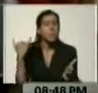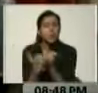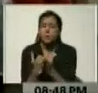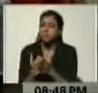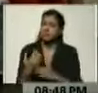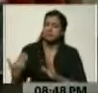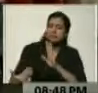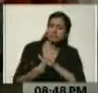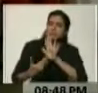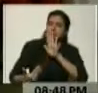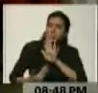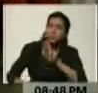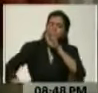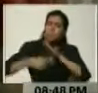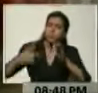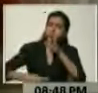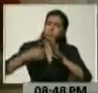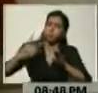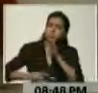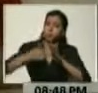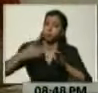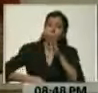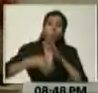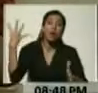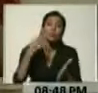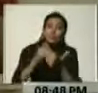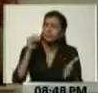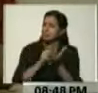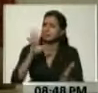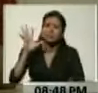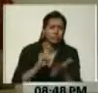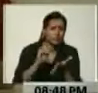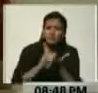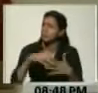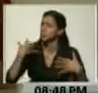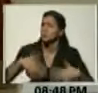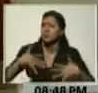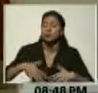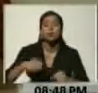Hemos sido sometidos a una, a dos, a tres, a cuatro, a cinco pruebas de fuego.